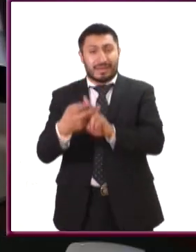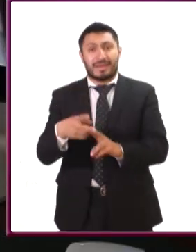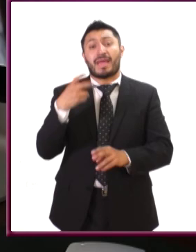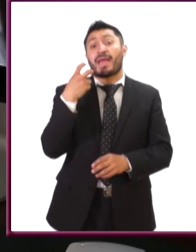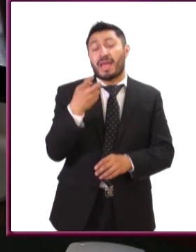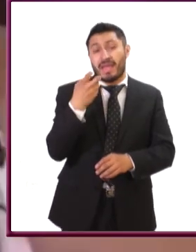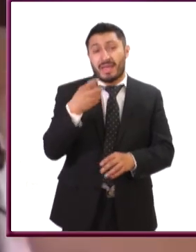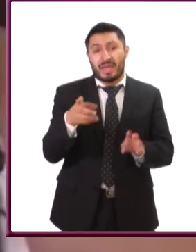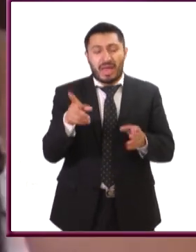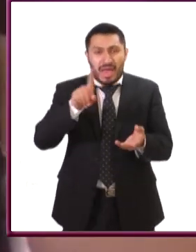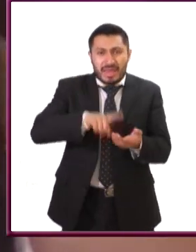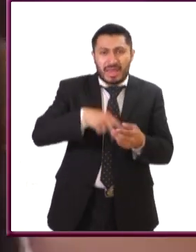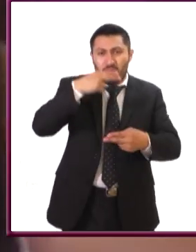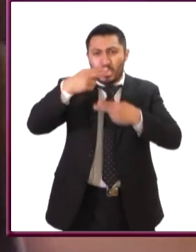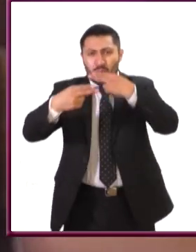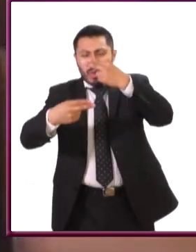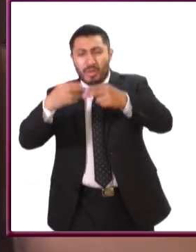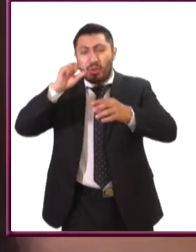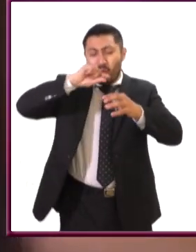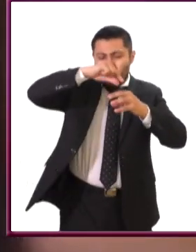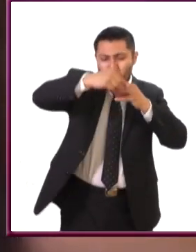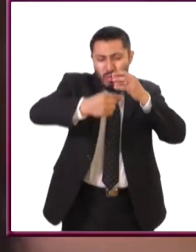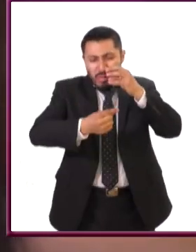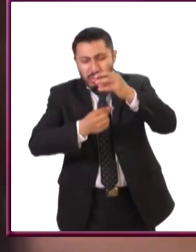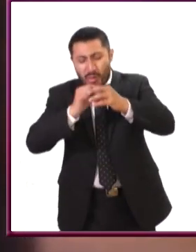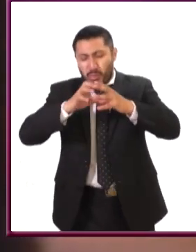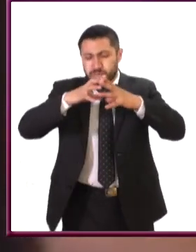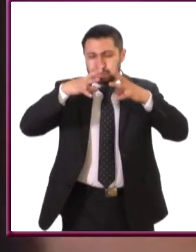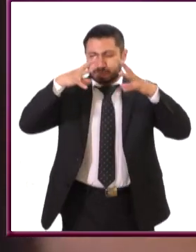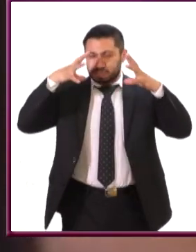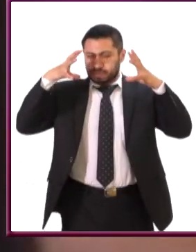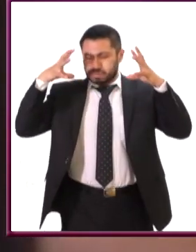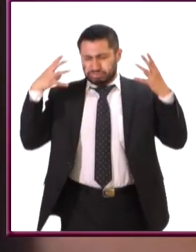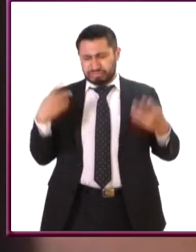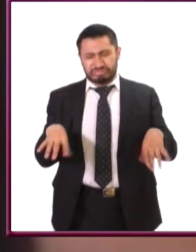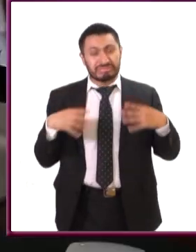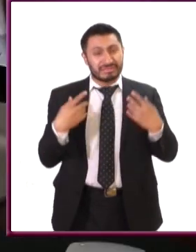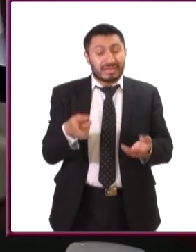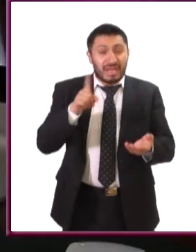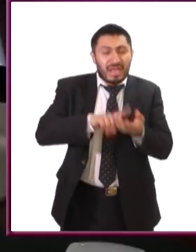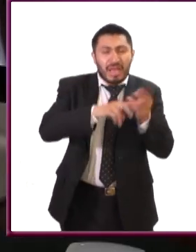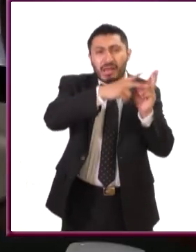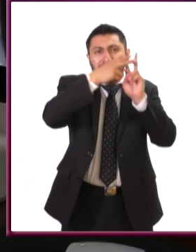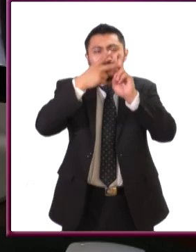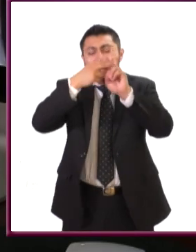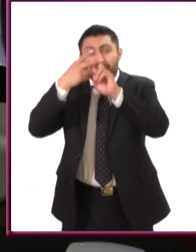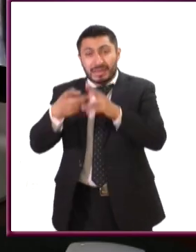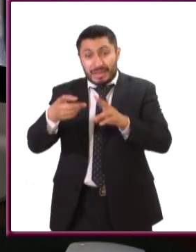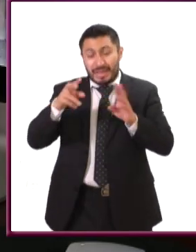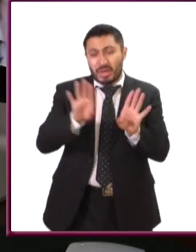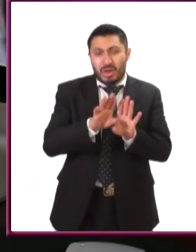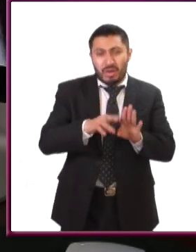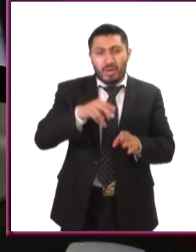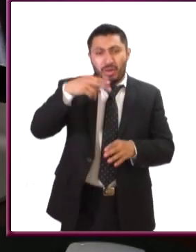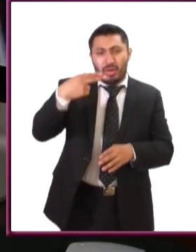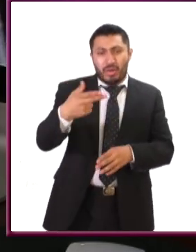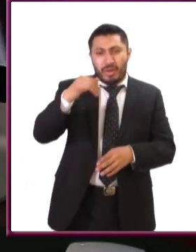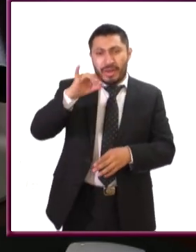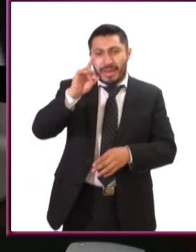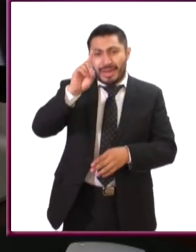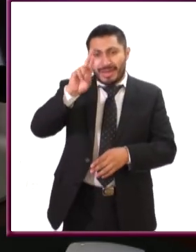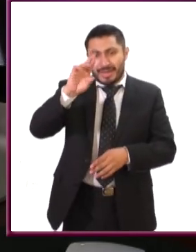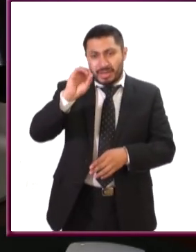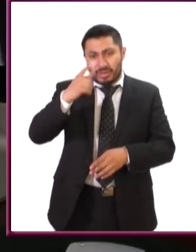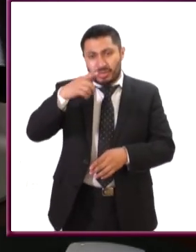una estrella se forma de nubes moleculares, son nubes muy grandes, generalmente su composición es básicamente